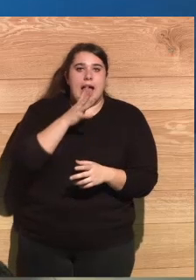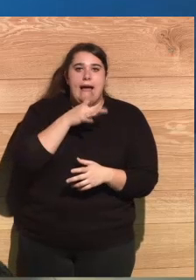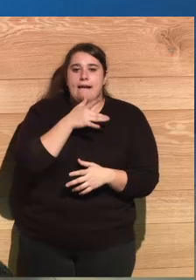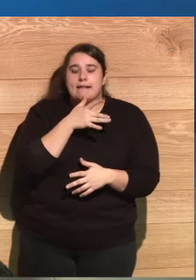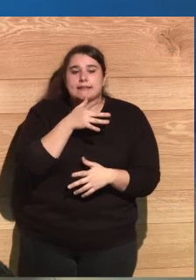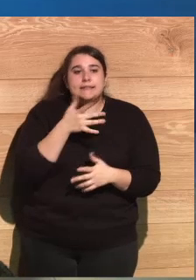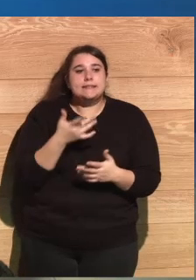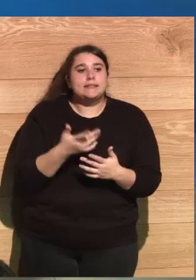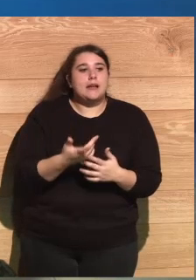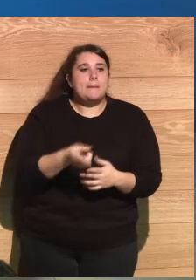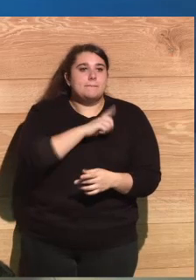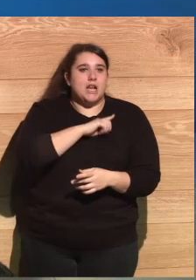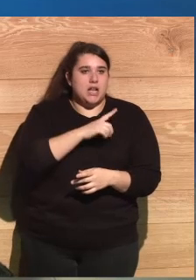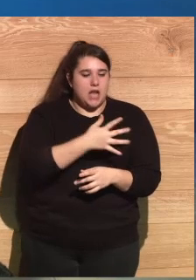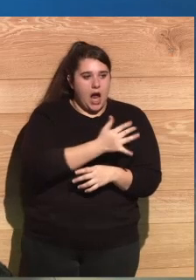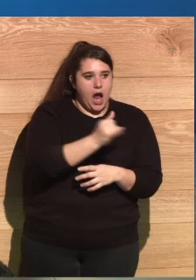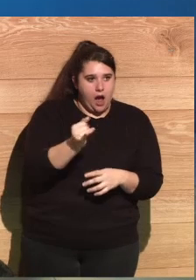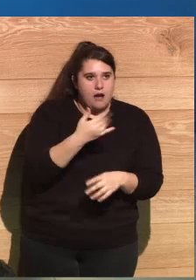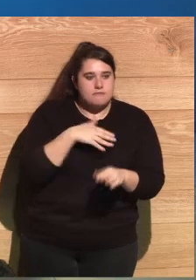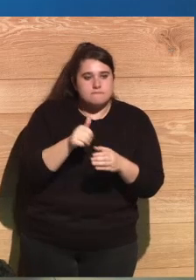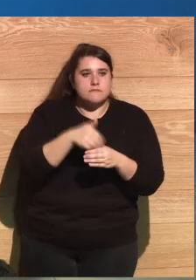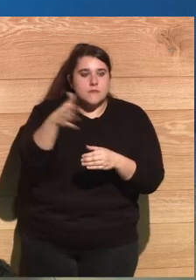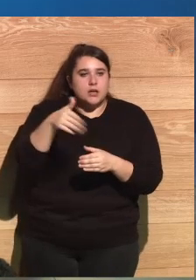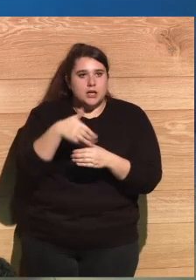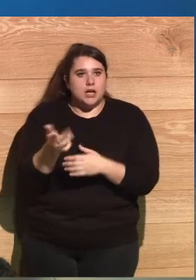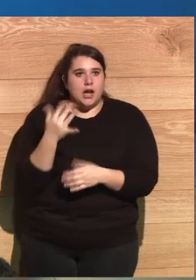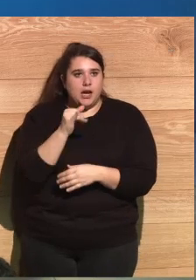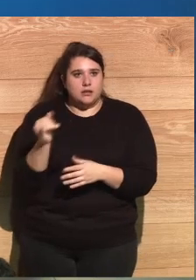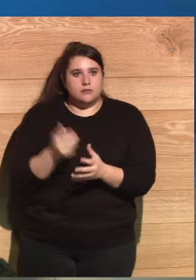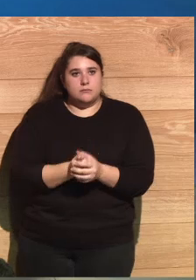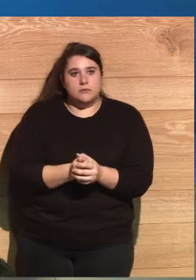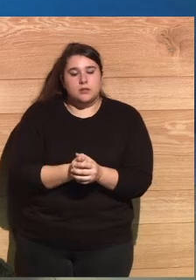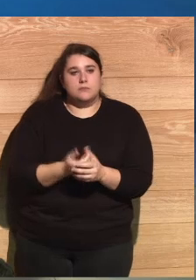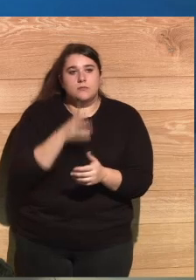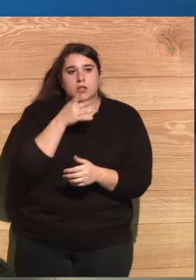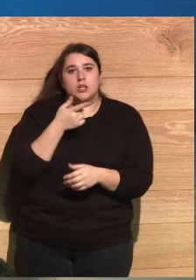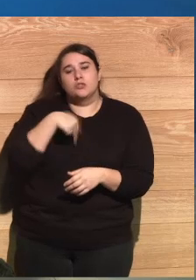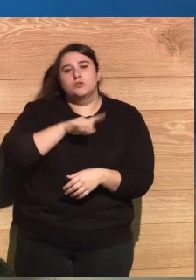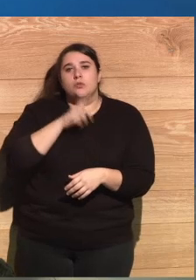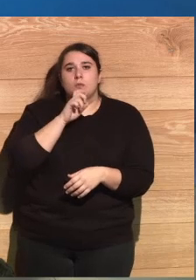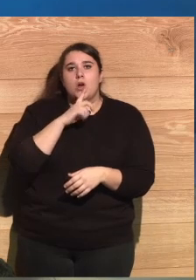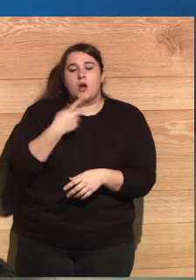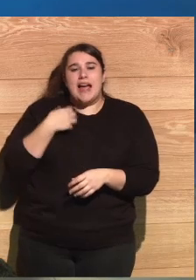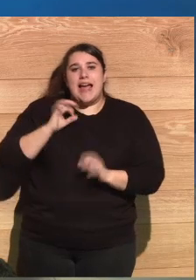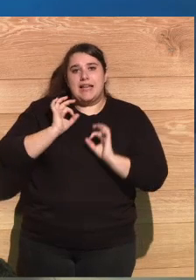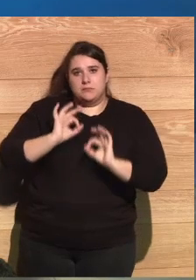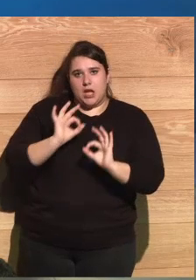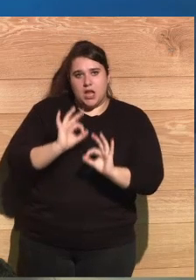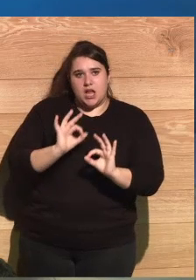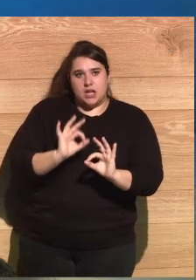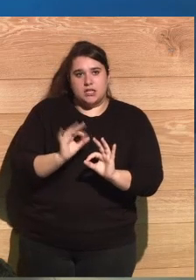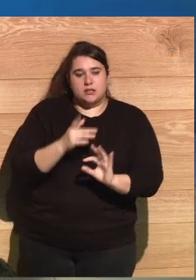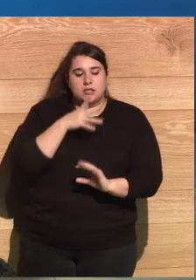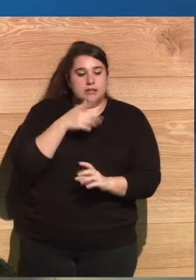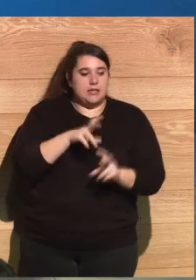varios miles de militares en misiones exteriores, ¿no? Porque en cierto modo se ha conseguido una especialización, ¿no? Que lo que tiene que ver con